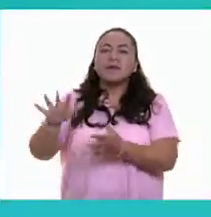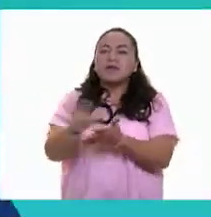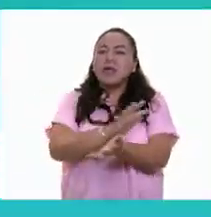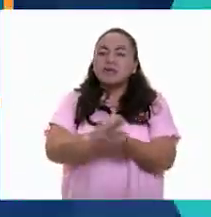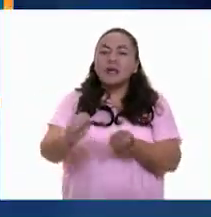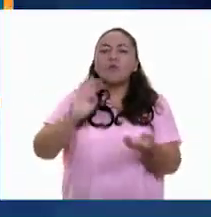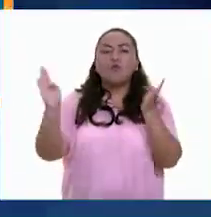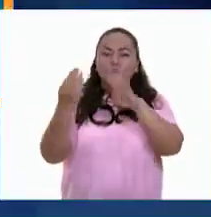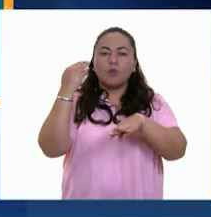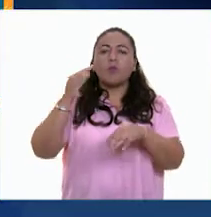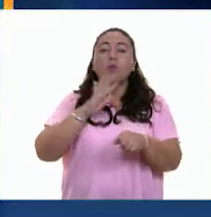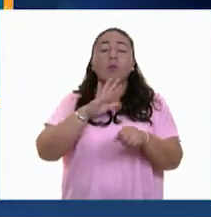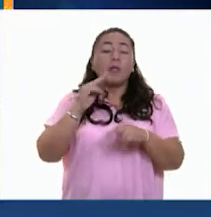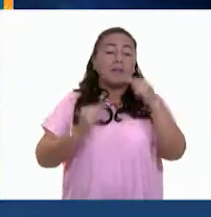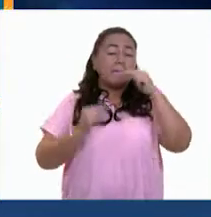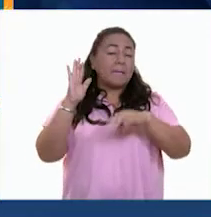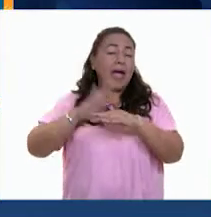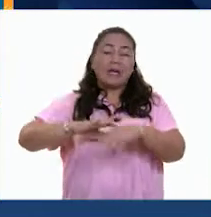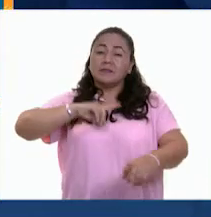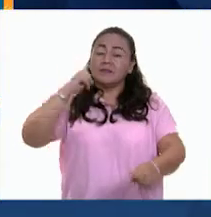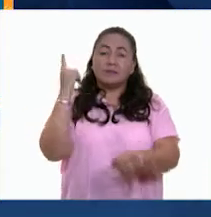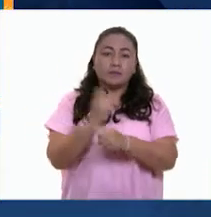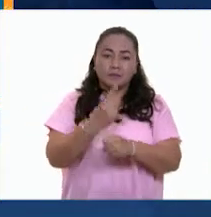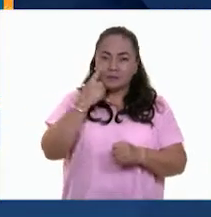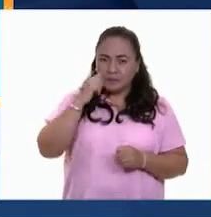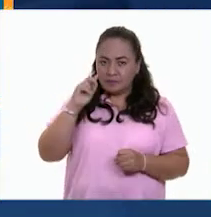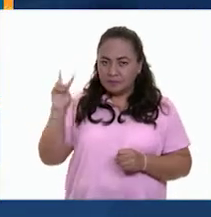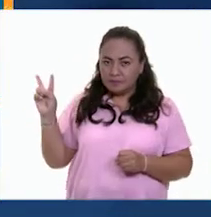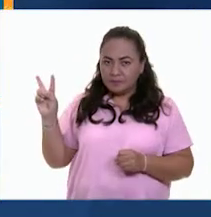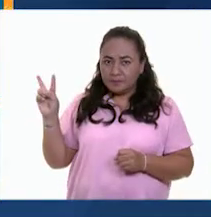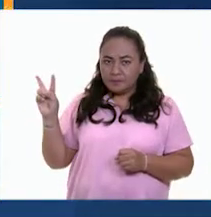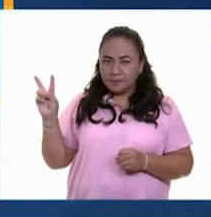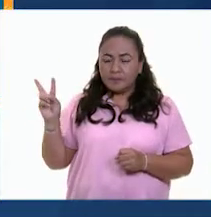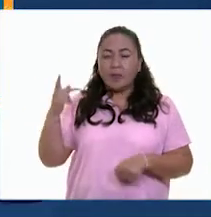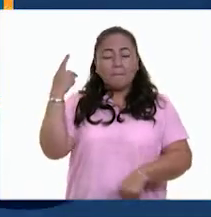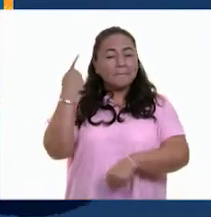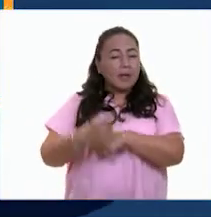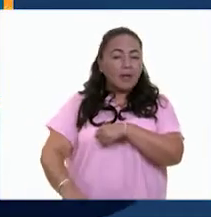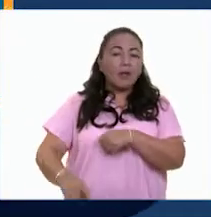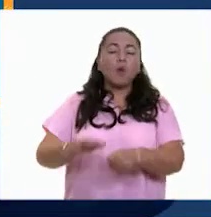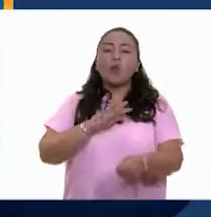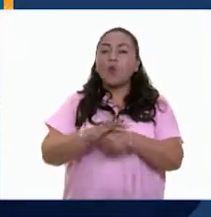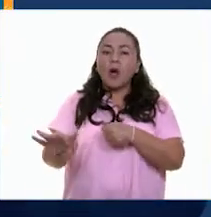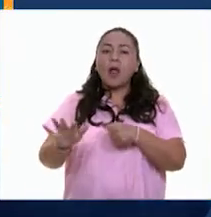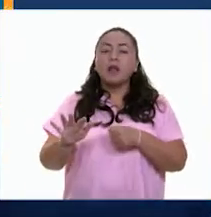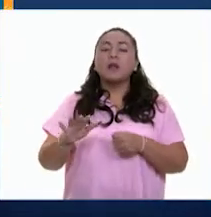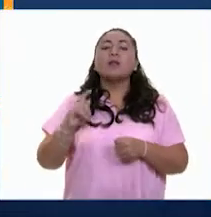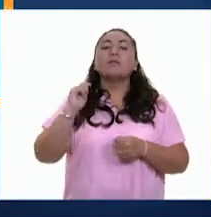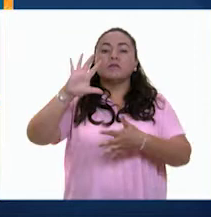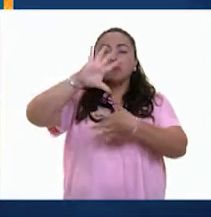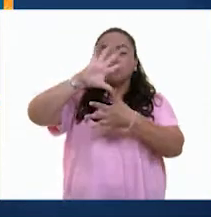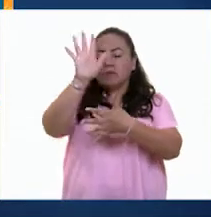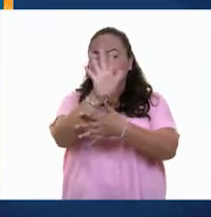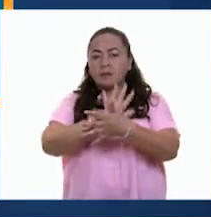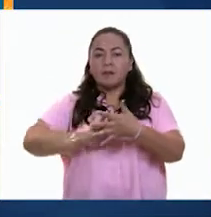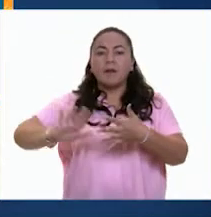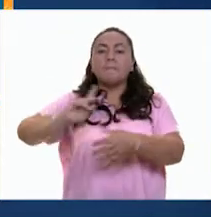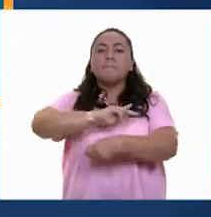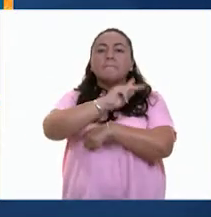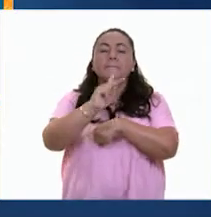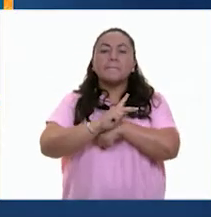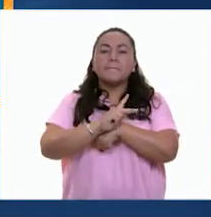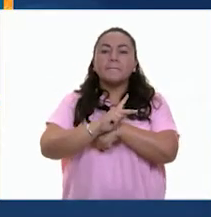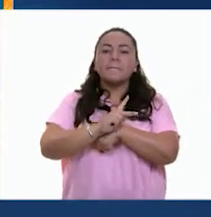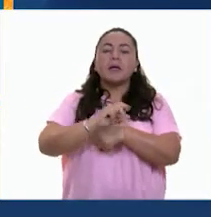mundo. En el nivel muy alto, como podemos observar, en el nivel muy alto de riesgo, se encuentran en el continente americano los países